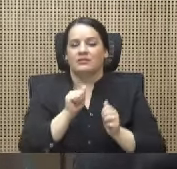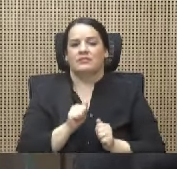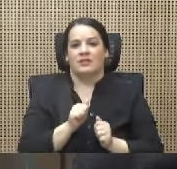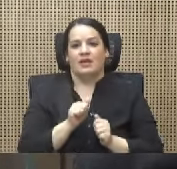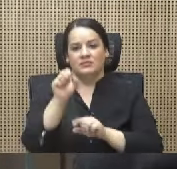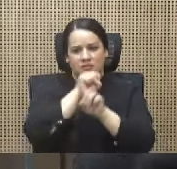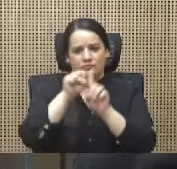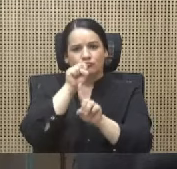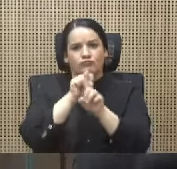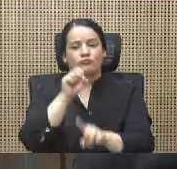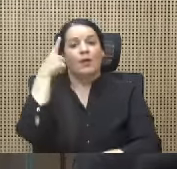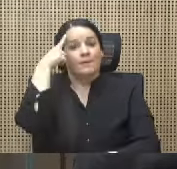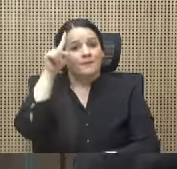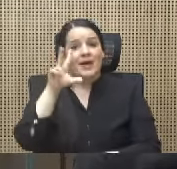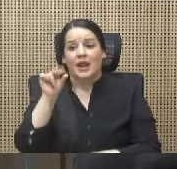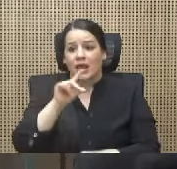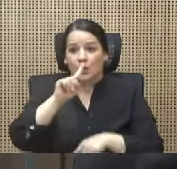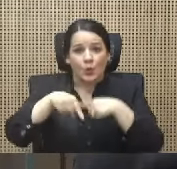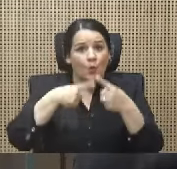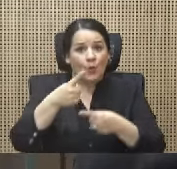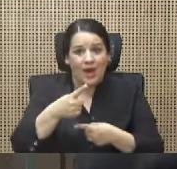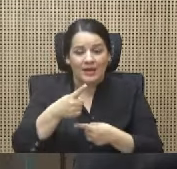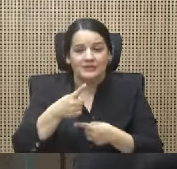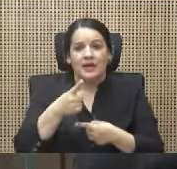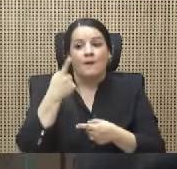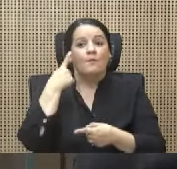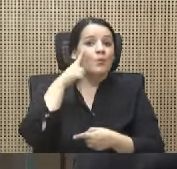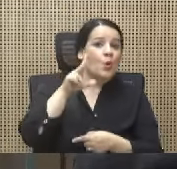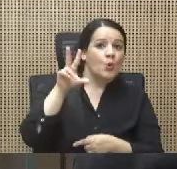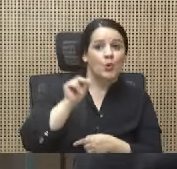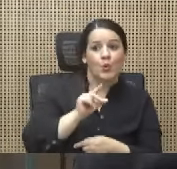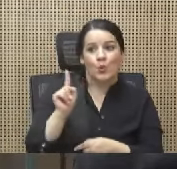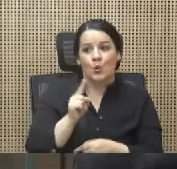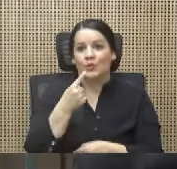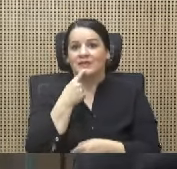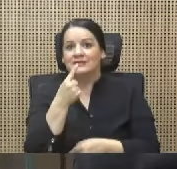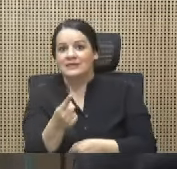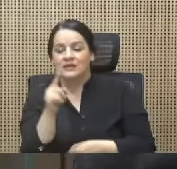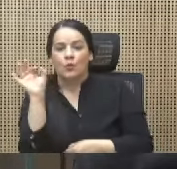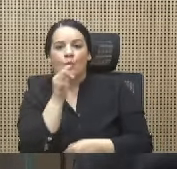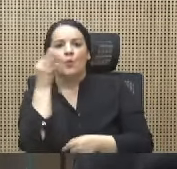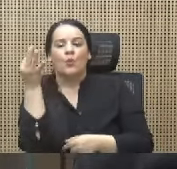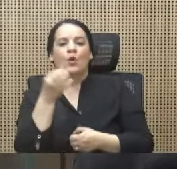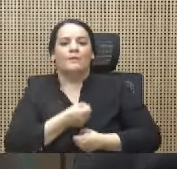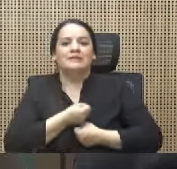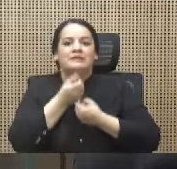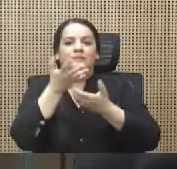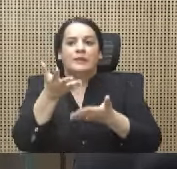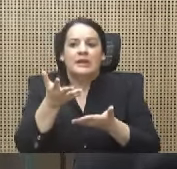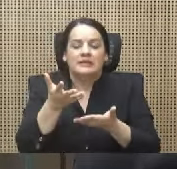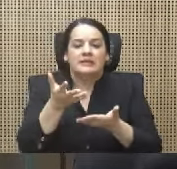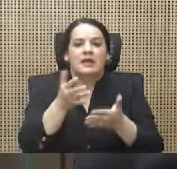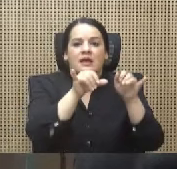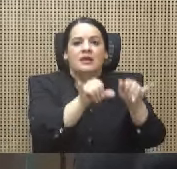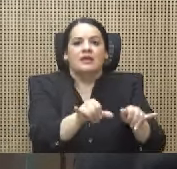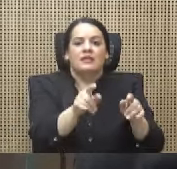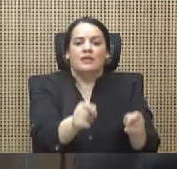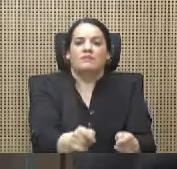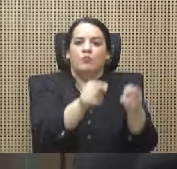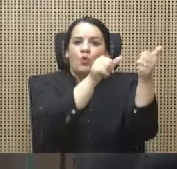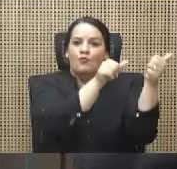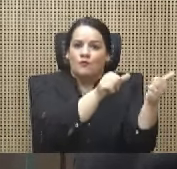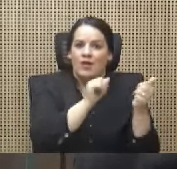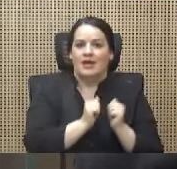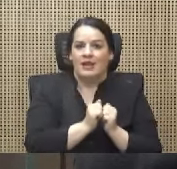que no vaya a ser que por no mencionarlo de forma expresa queden por fuera